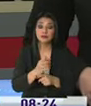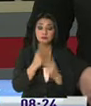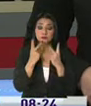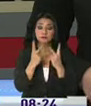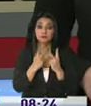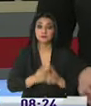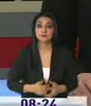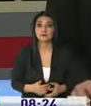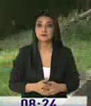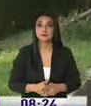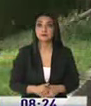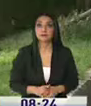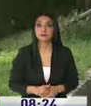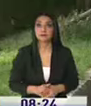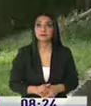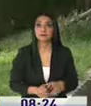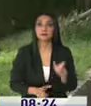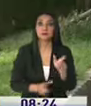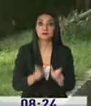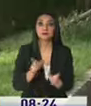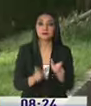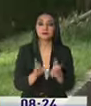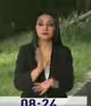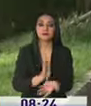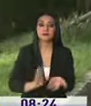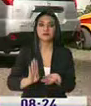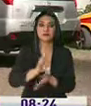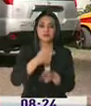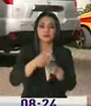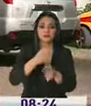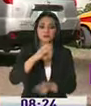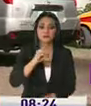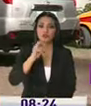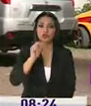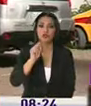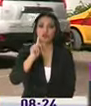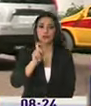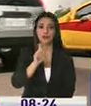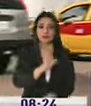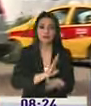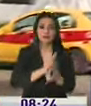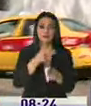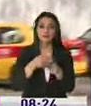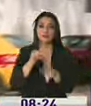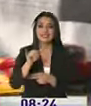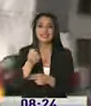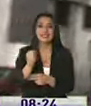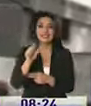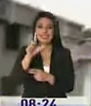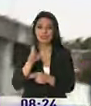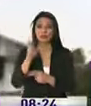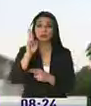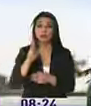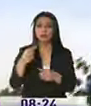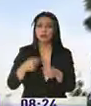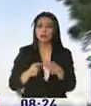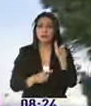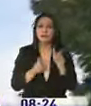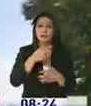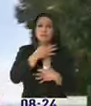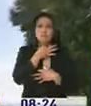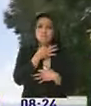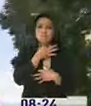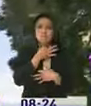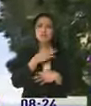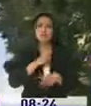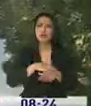Veamos. Los moradores del sector del Conde, específicamente en el conjunto La Isla, en el sur de Quito, viven en constante temor